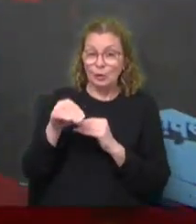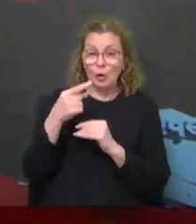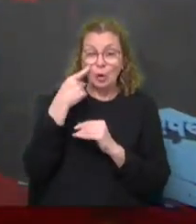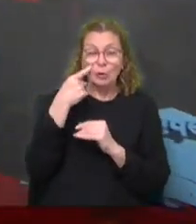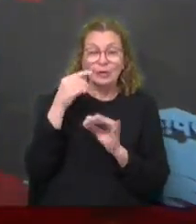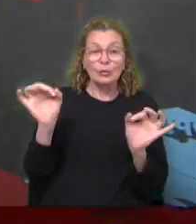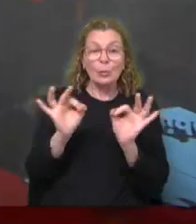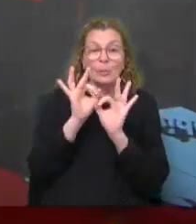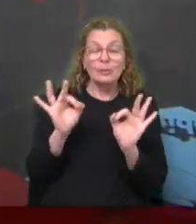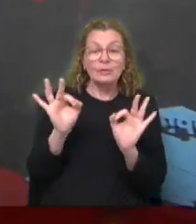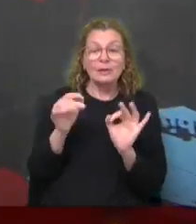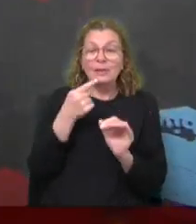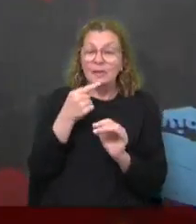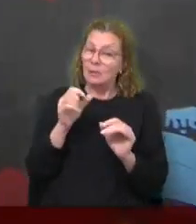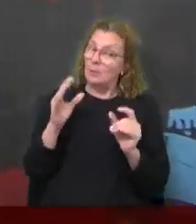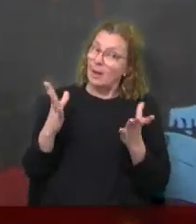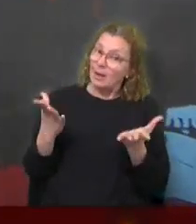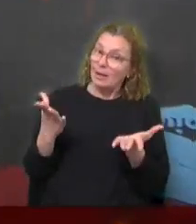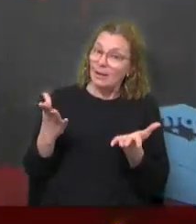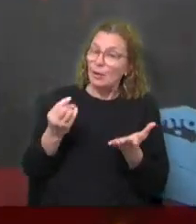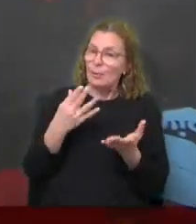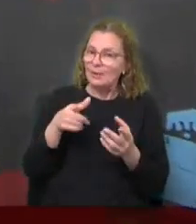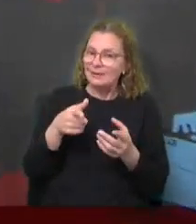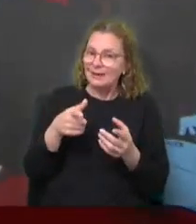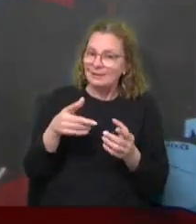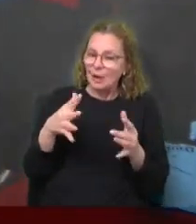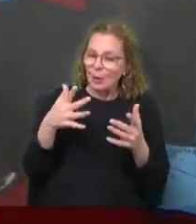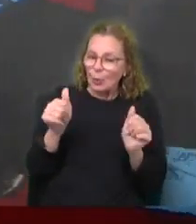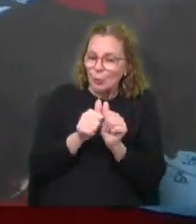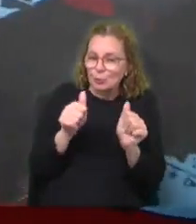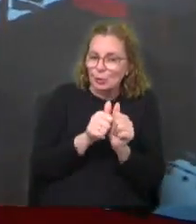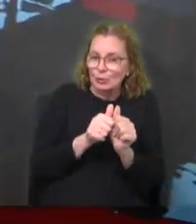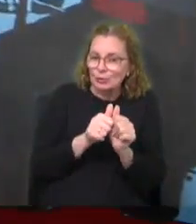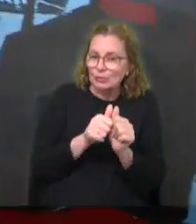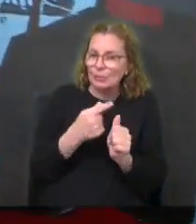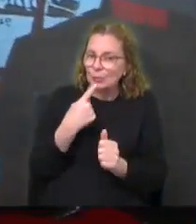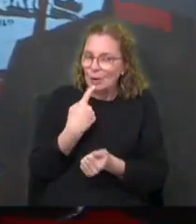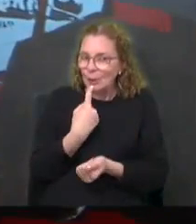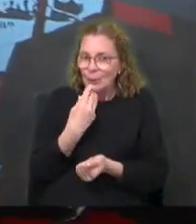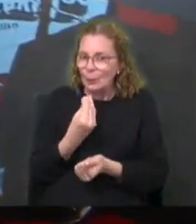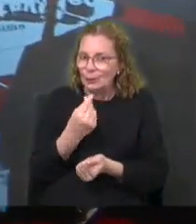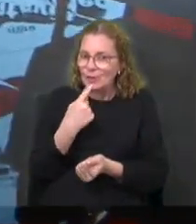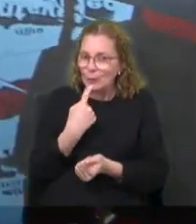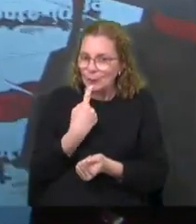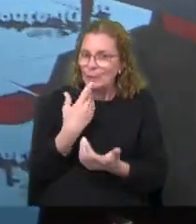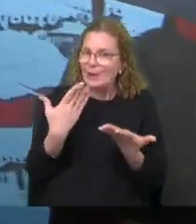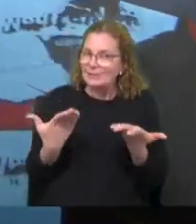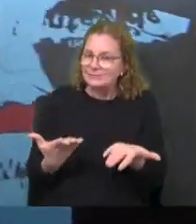música y decís, ¡wow! ¿Cómo va a estar esta combinación? Bastante intriga. ¿Cómo habrán ¿verdad? Hecho con los egos?